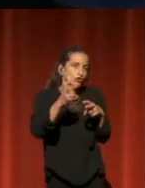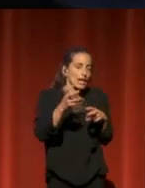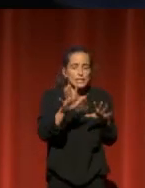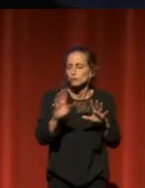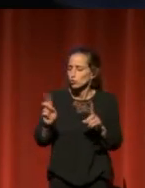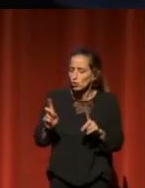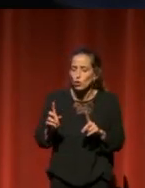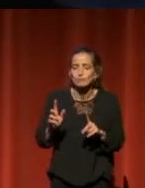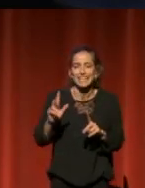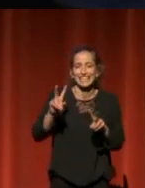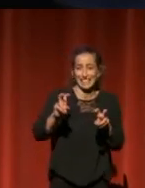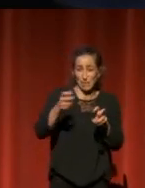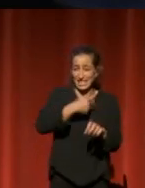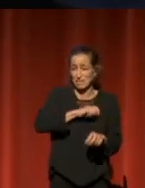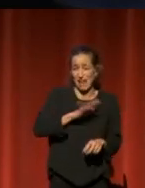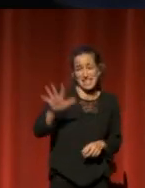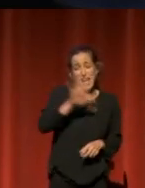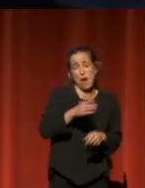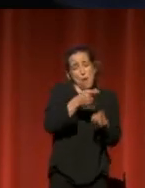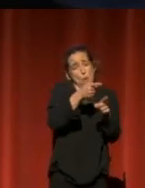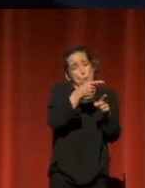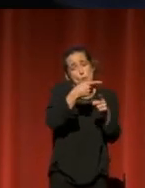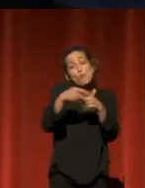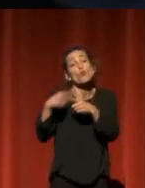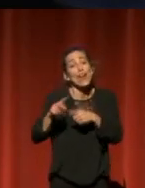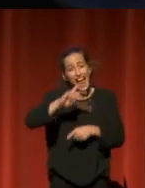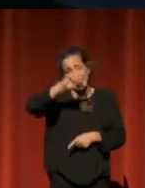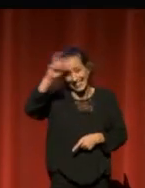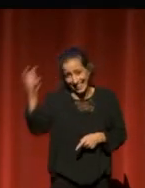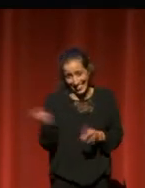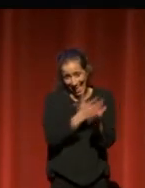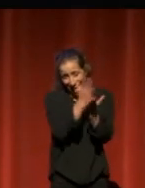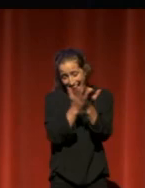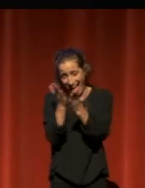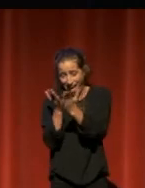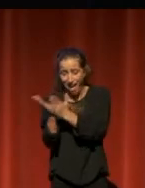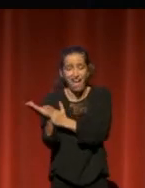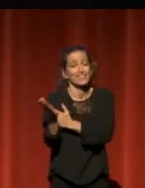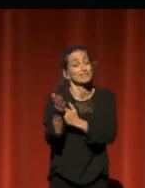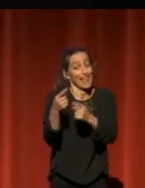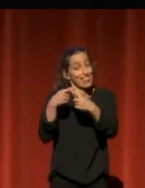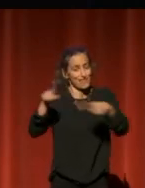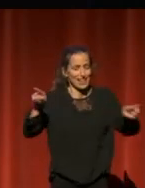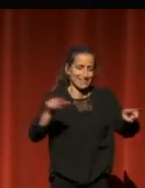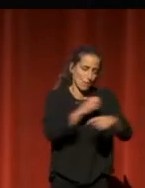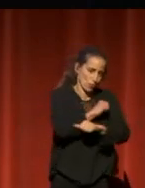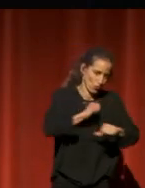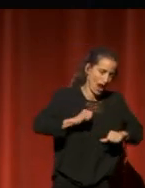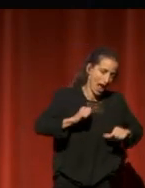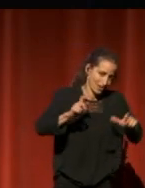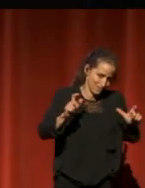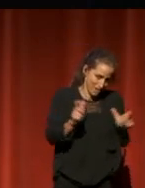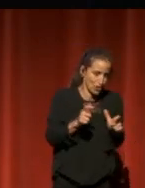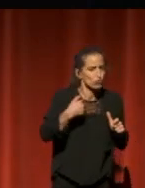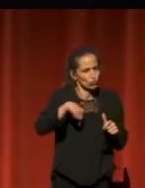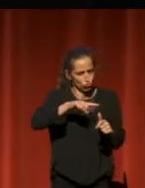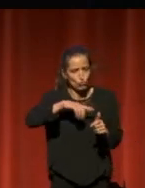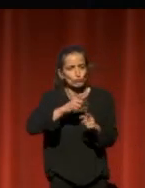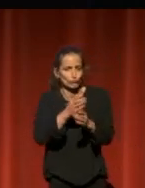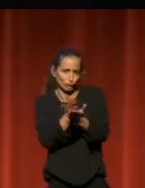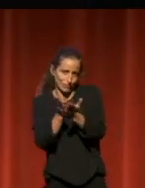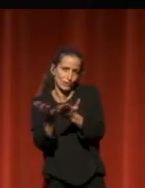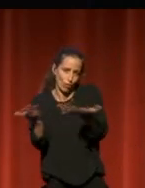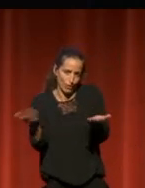riqueza y la pluralidad que hay en España. Precisamente. En Portugal no es igual. No precisamente es igual. Por eso. Pero bueno, yo creo que